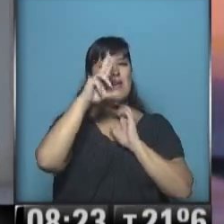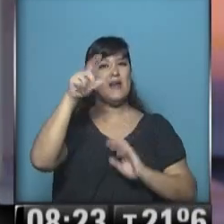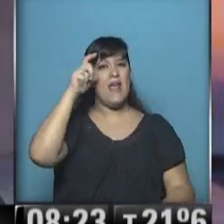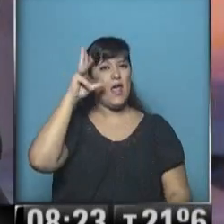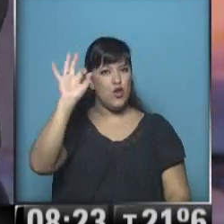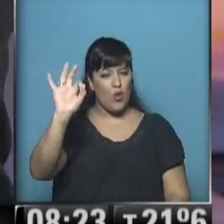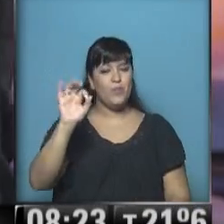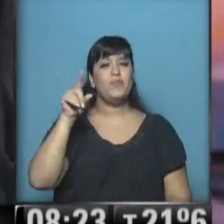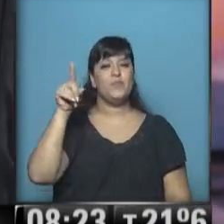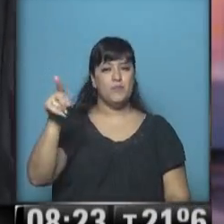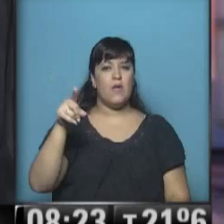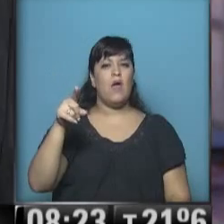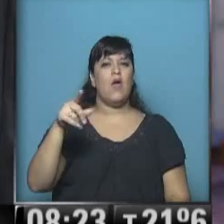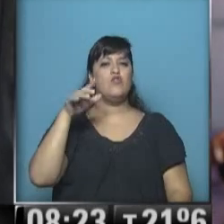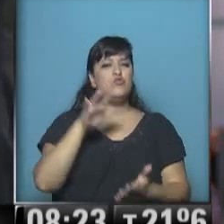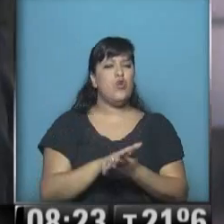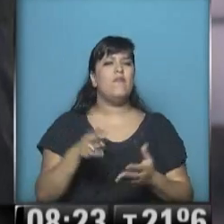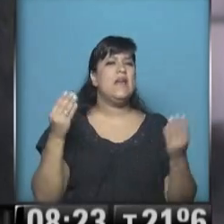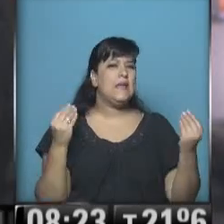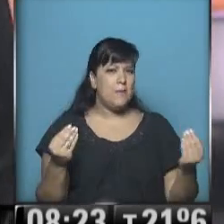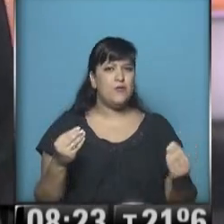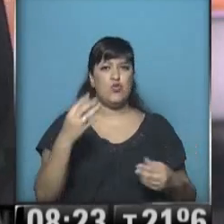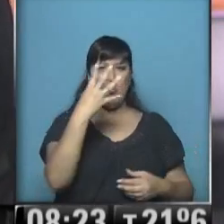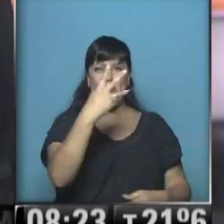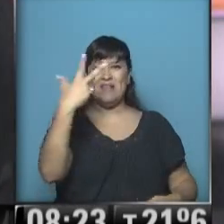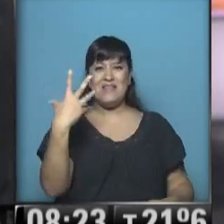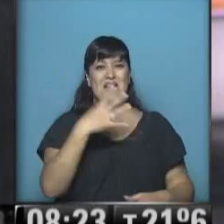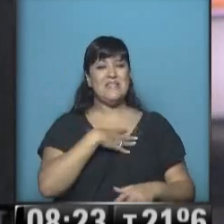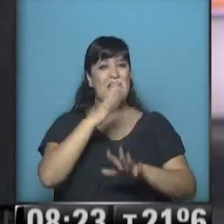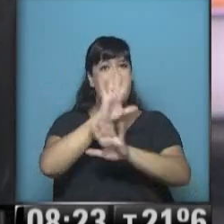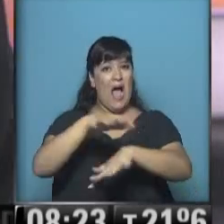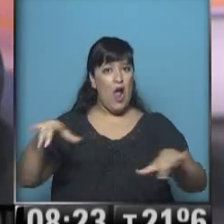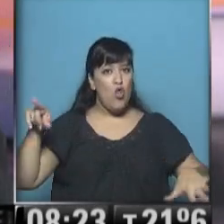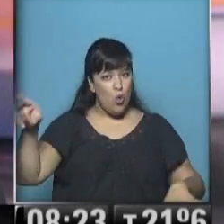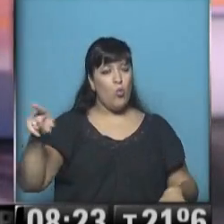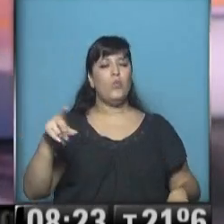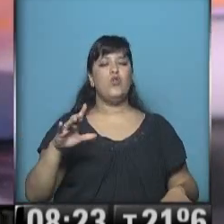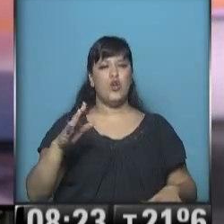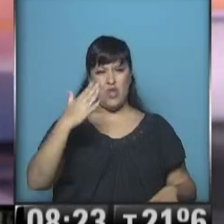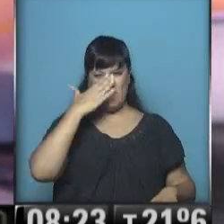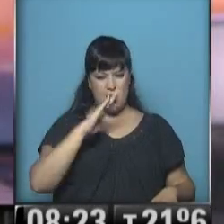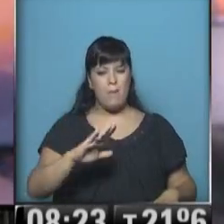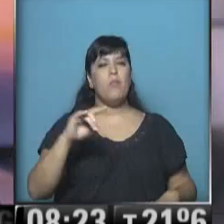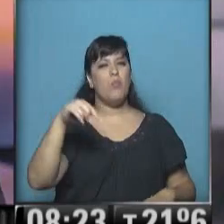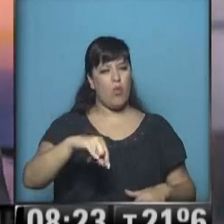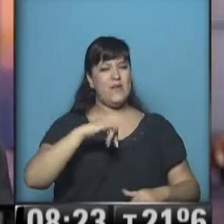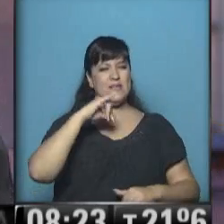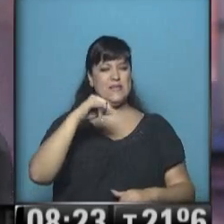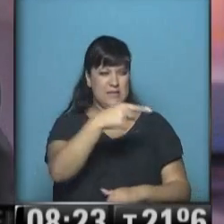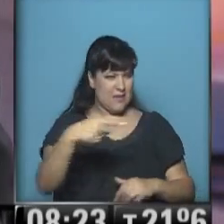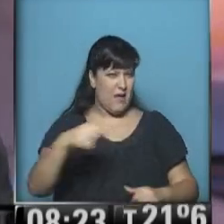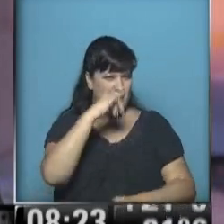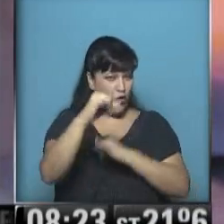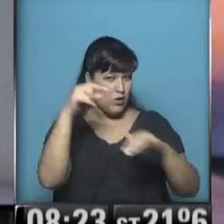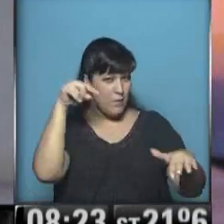en Ayotzinapa, acerca de lo ocurrido con los 43 estudiantes. Estaremos compartiéndolo a lo largo de la semana, pero hay